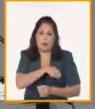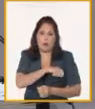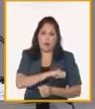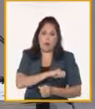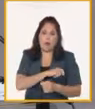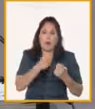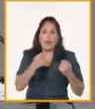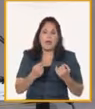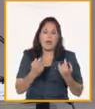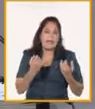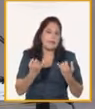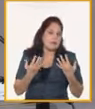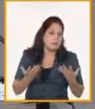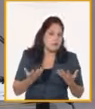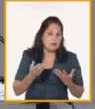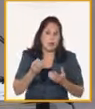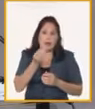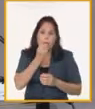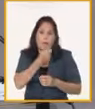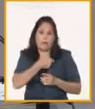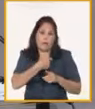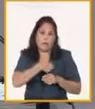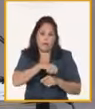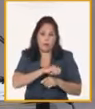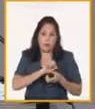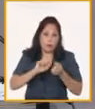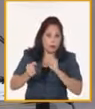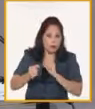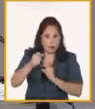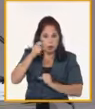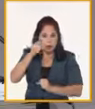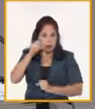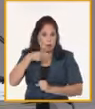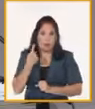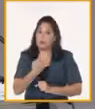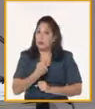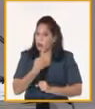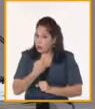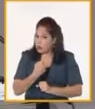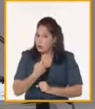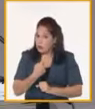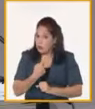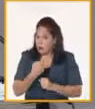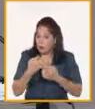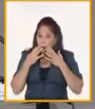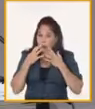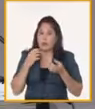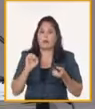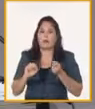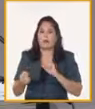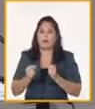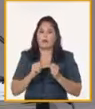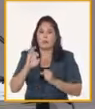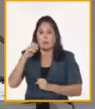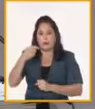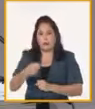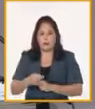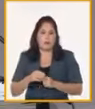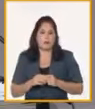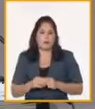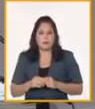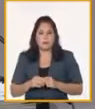propia población en el consumo pero en temas de control fiscal estamos siendo Esa es la política que tenemos trazada siendo más